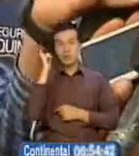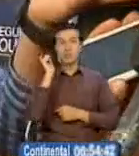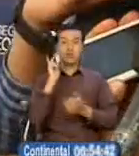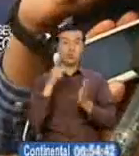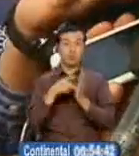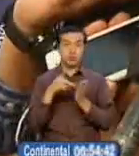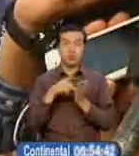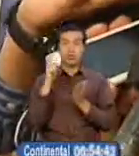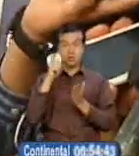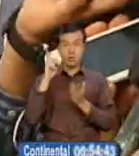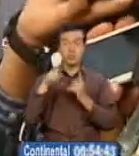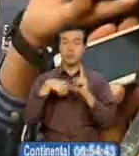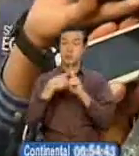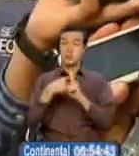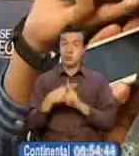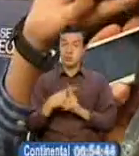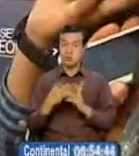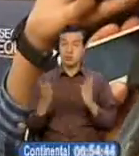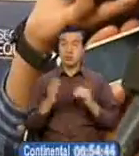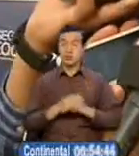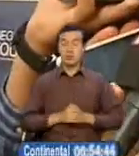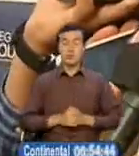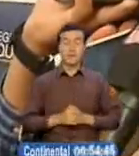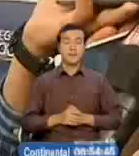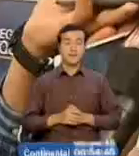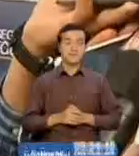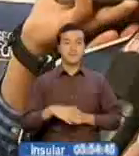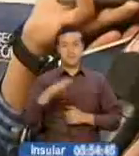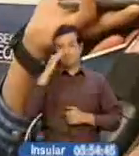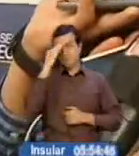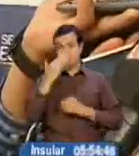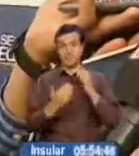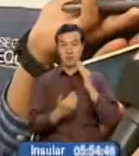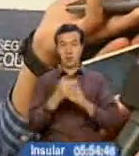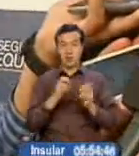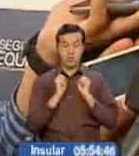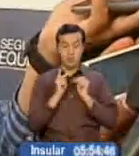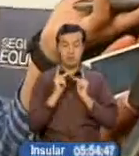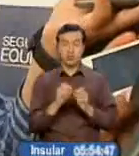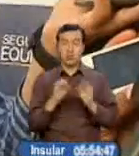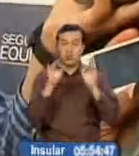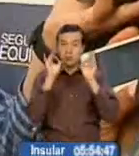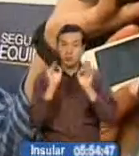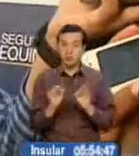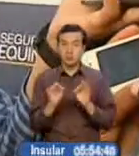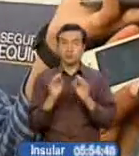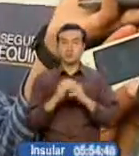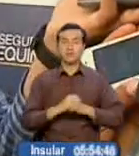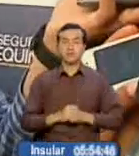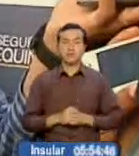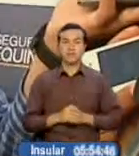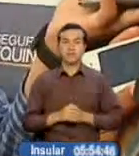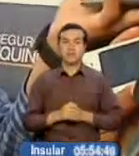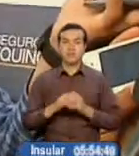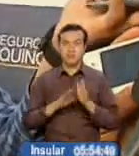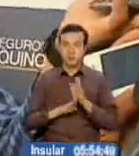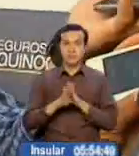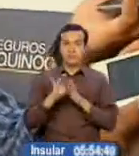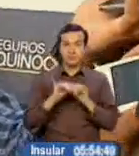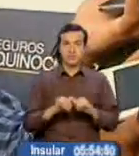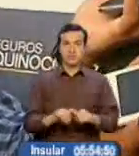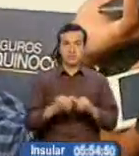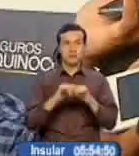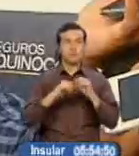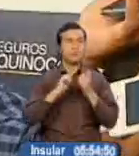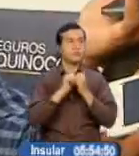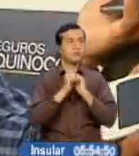sumar aquí en casa. Y yo creo que bueno, tenemos una nueva oportunidad para poder avanzar en la tabla.